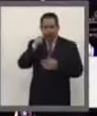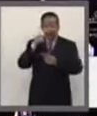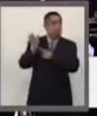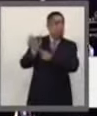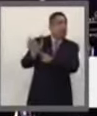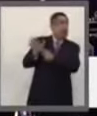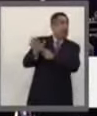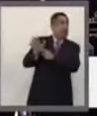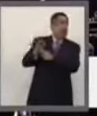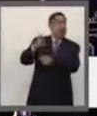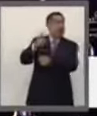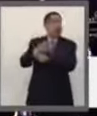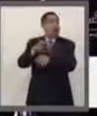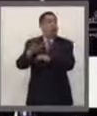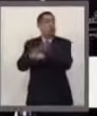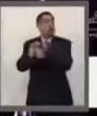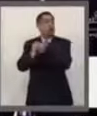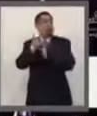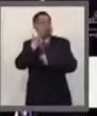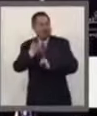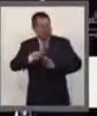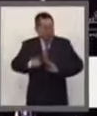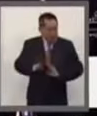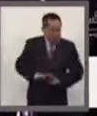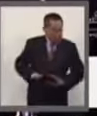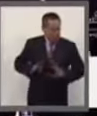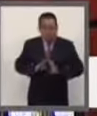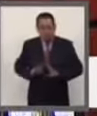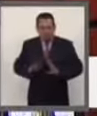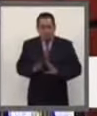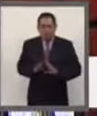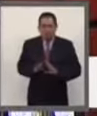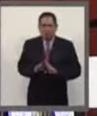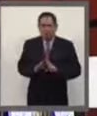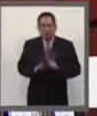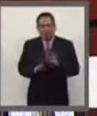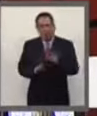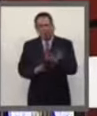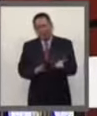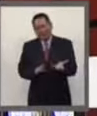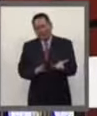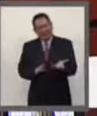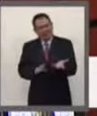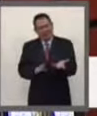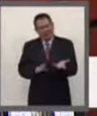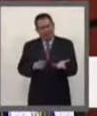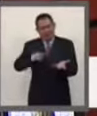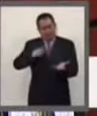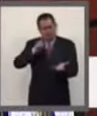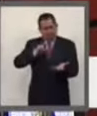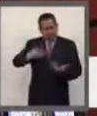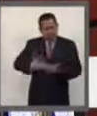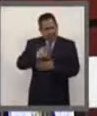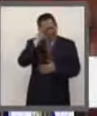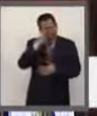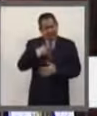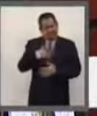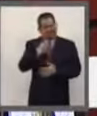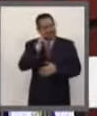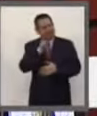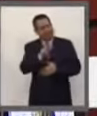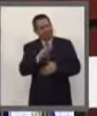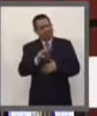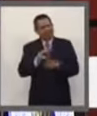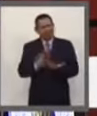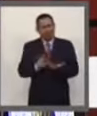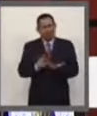cuarta transformación que no funciona. Y eso me parece alarmante como mexicana, porque creo que de repente